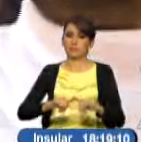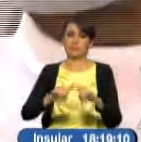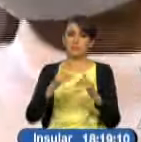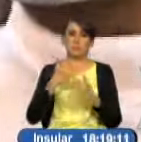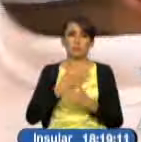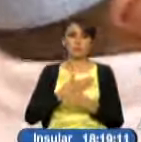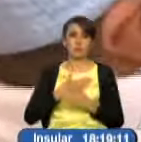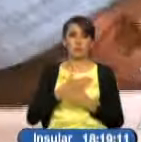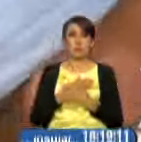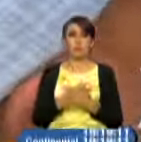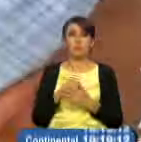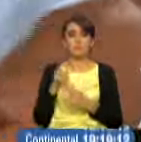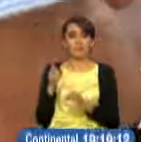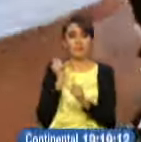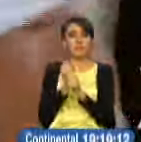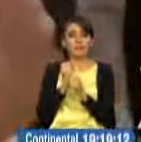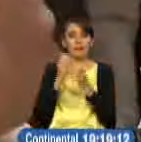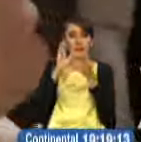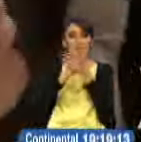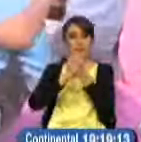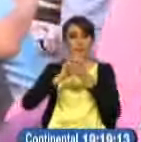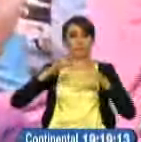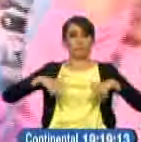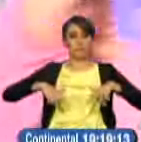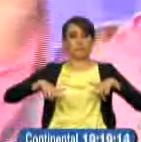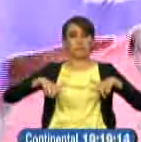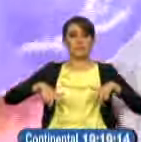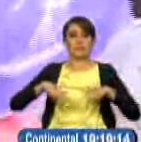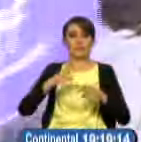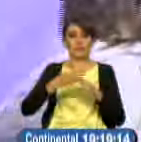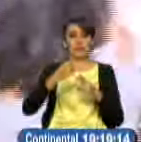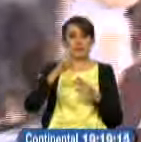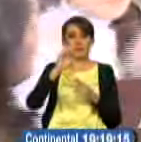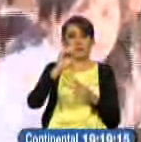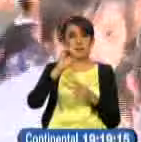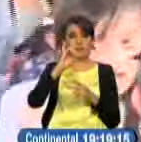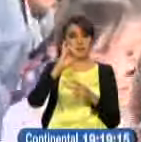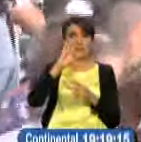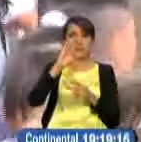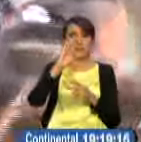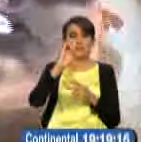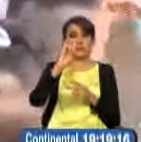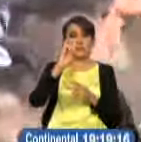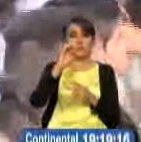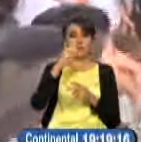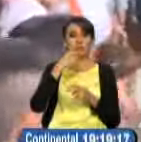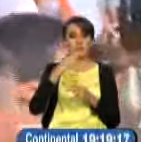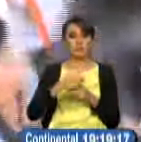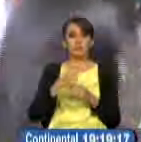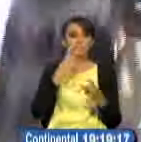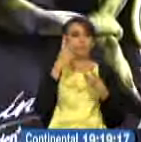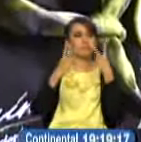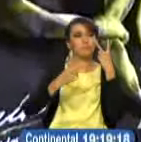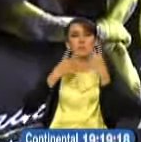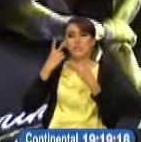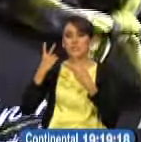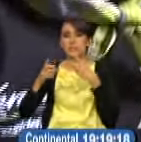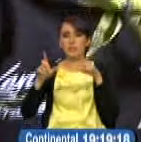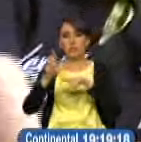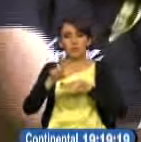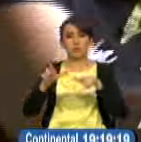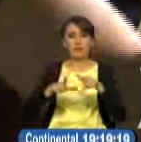Y en eso trabaja Rocío Moreno. La esposa del candidato a la presidencia, Lenín Moreno, recorrió varios sectores de Cuenca para evaluar lo hasta ahora